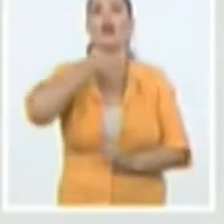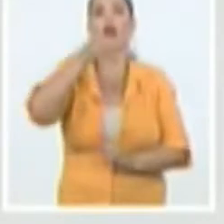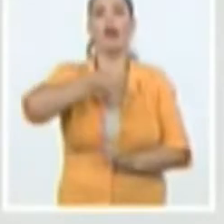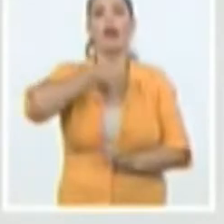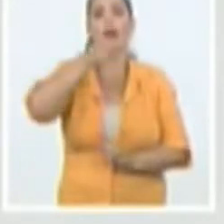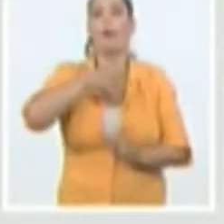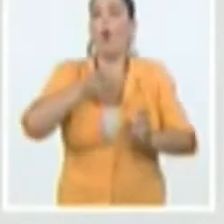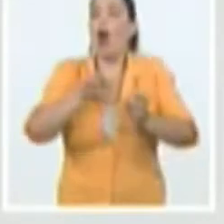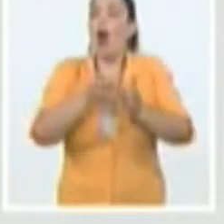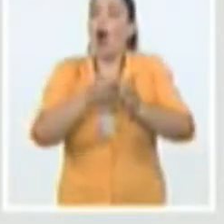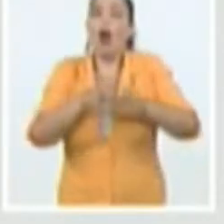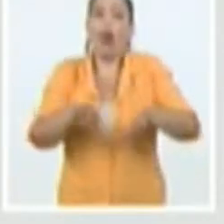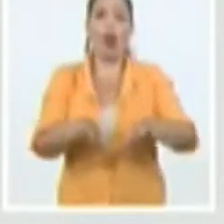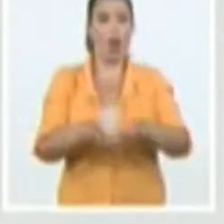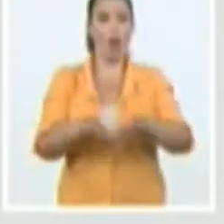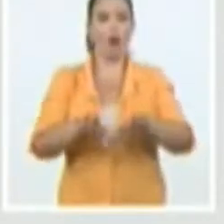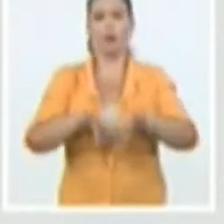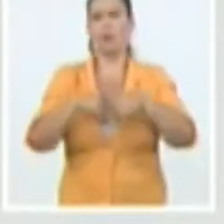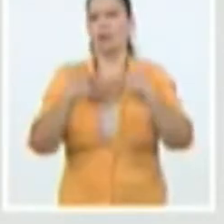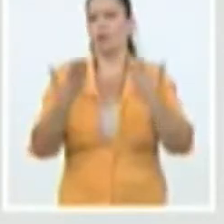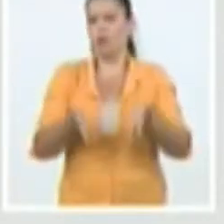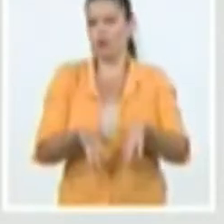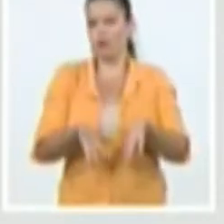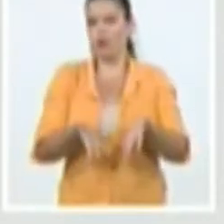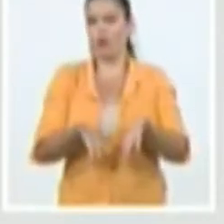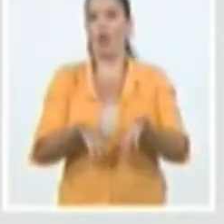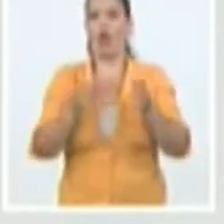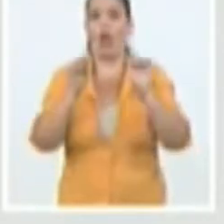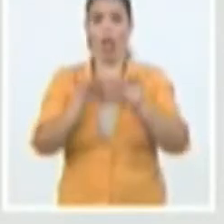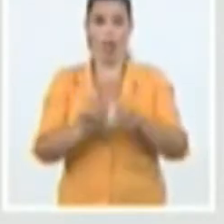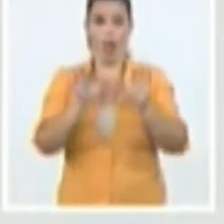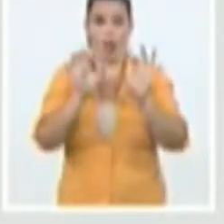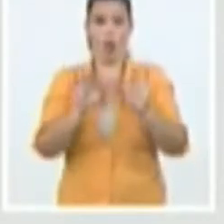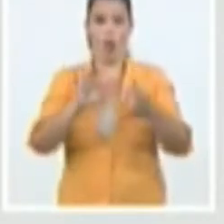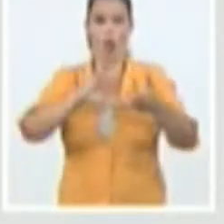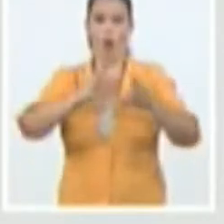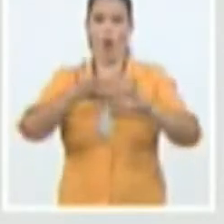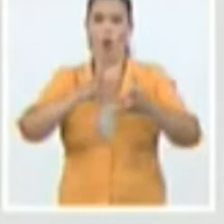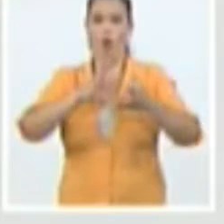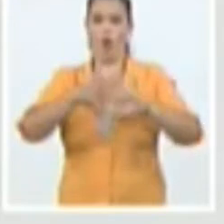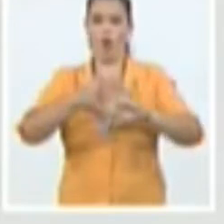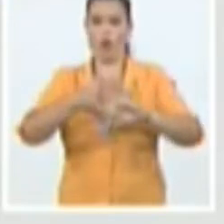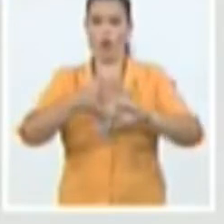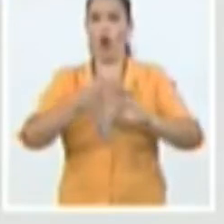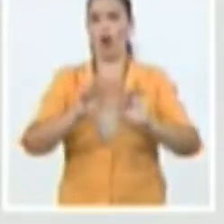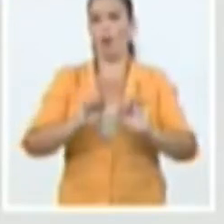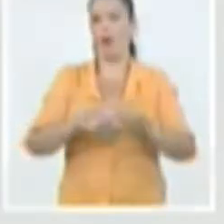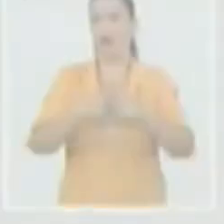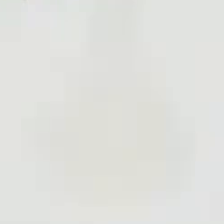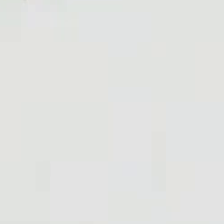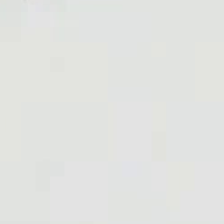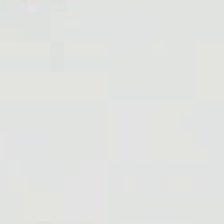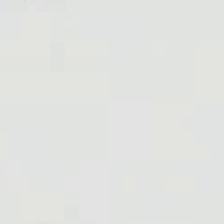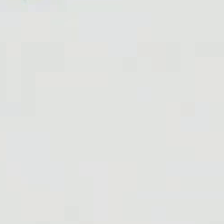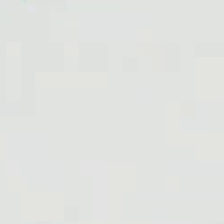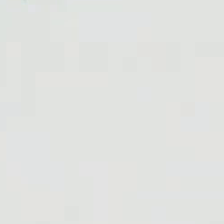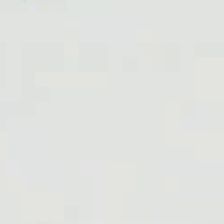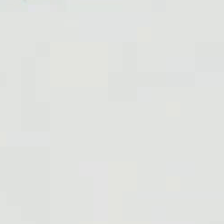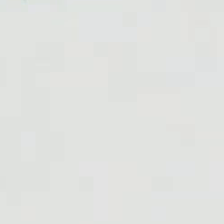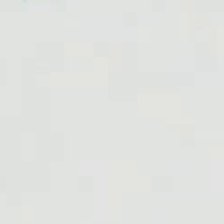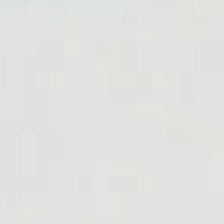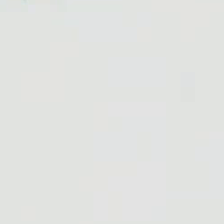las proyecciones públicas de los promotores y sus vínculos con organizaciones